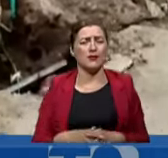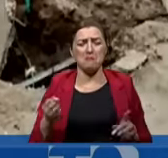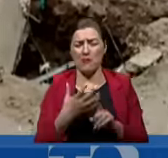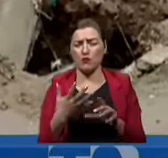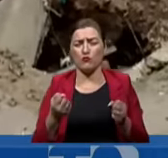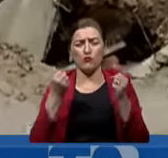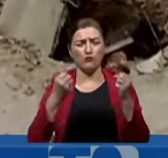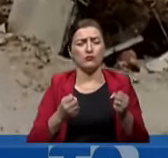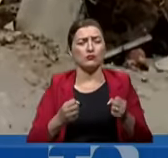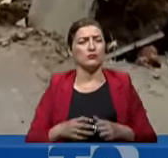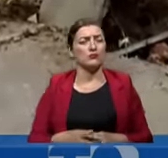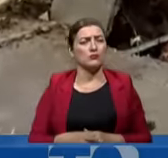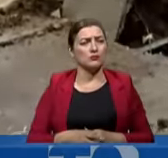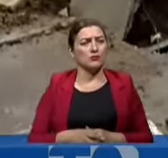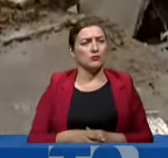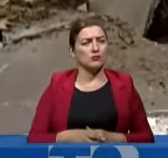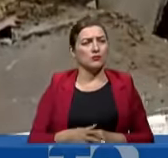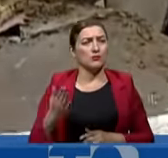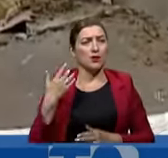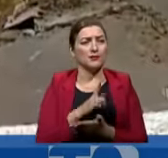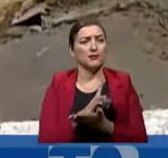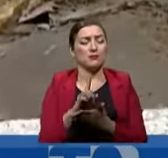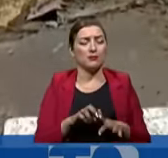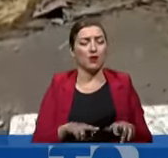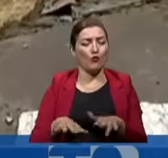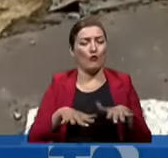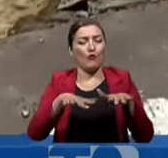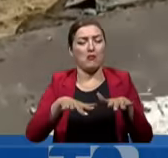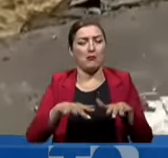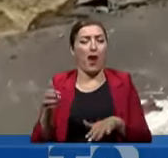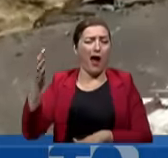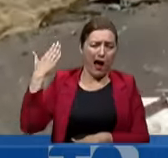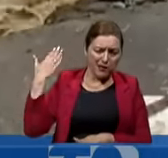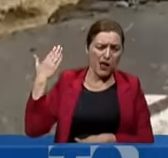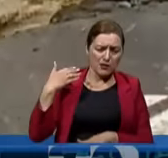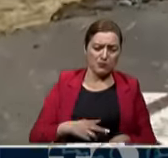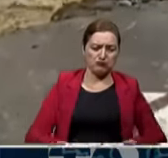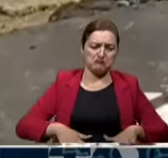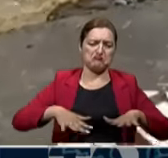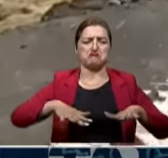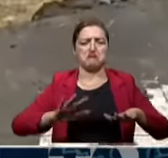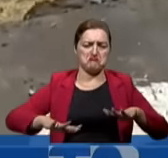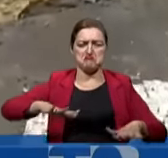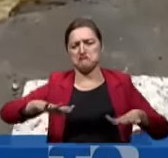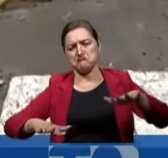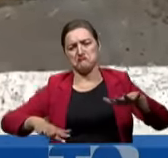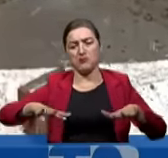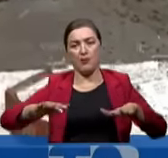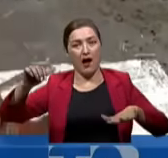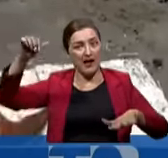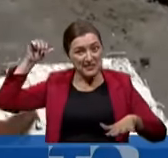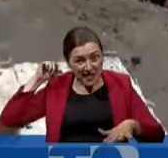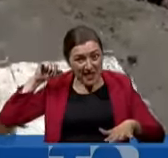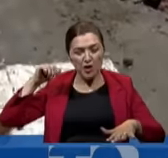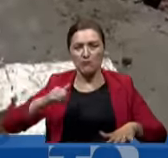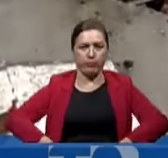grande, pues varias semanas atrás también había crecido el río, pero no en la magnitud del día de ayer, compañeros. Buenos